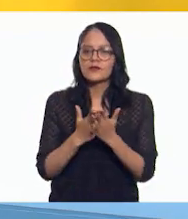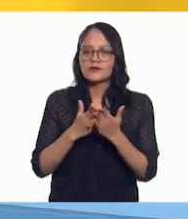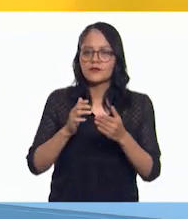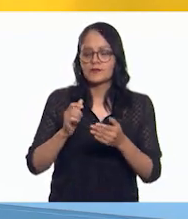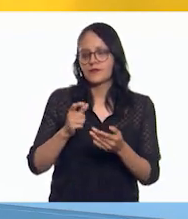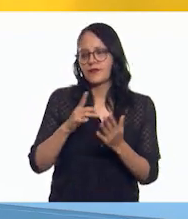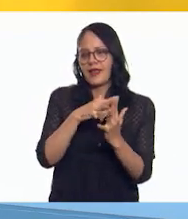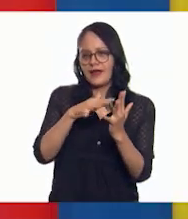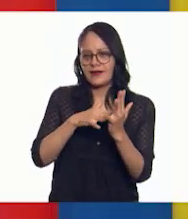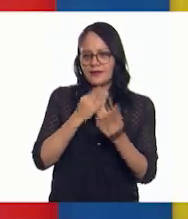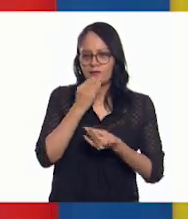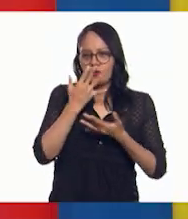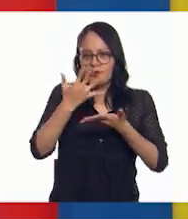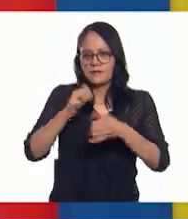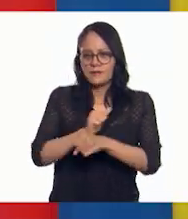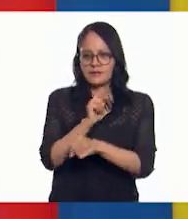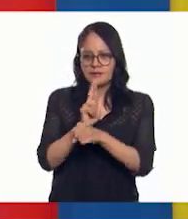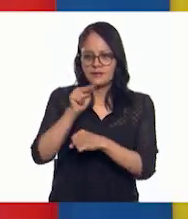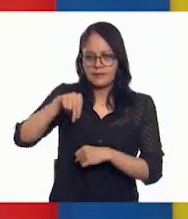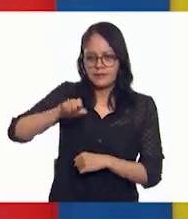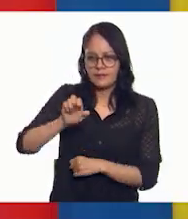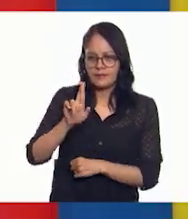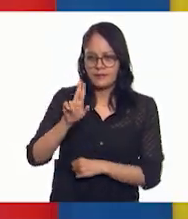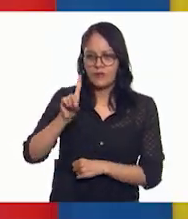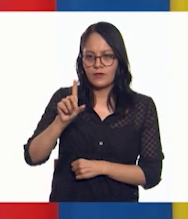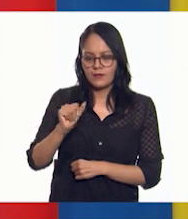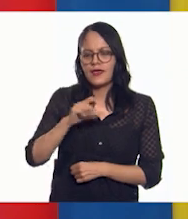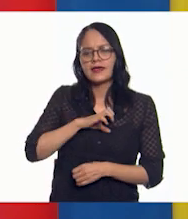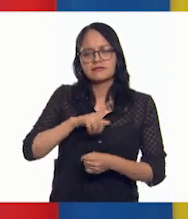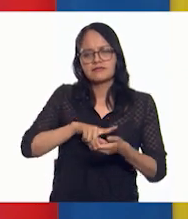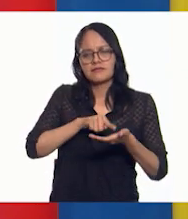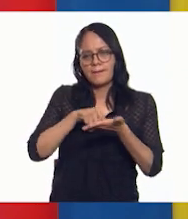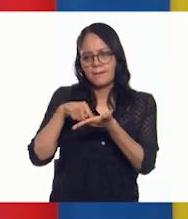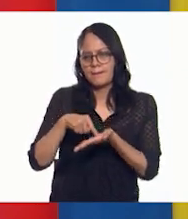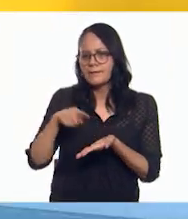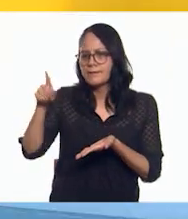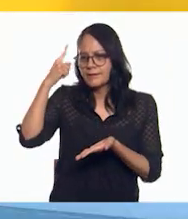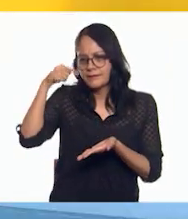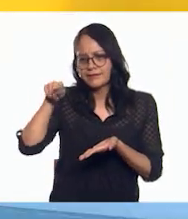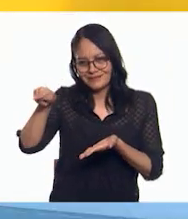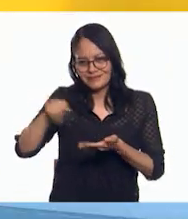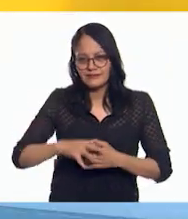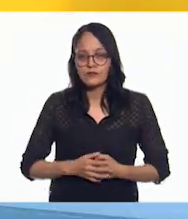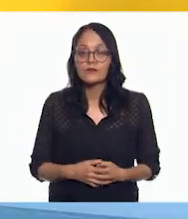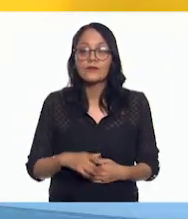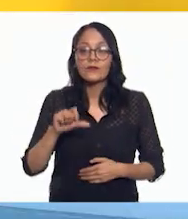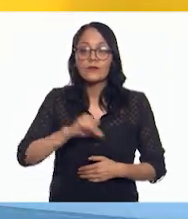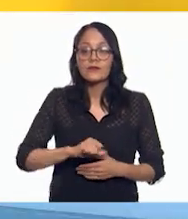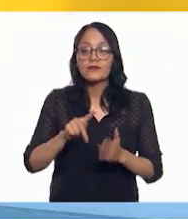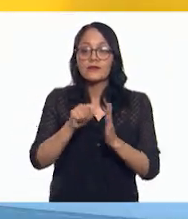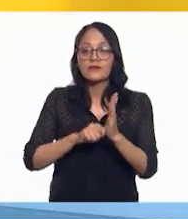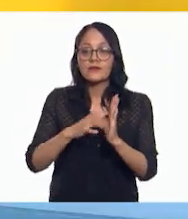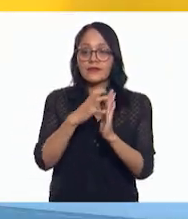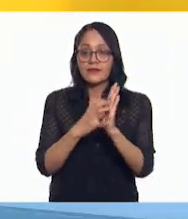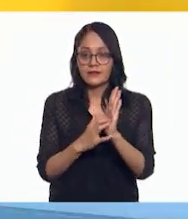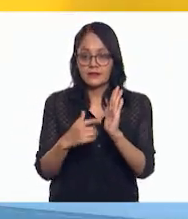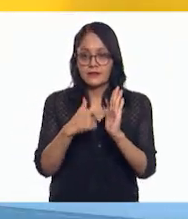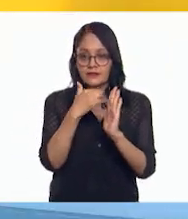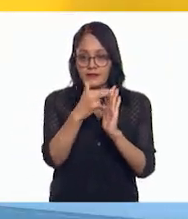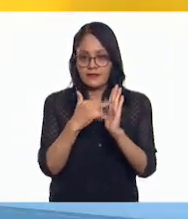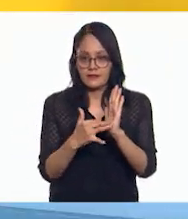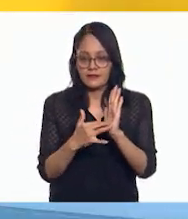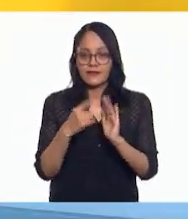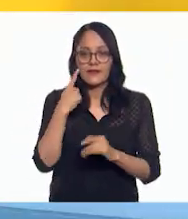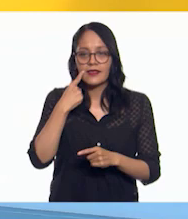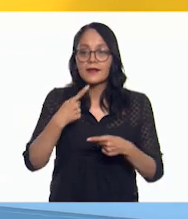especialmente para ti, María. ¡Ay, qué hermosa sorpresa, Gaby! Ya quiero que comience. El texto que leeremos habla sobre uno de los